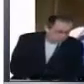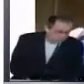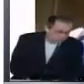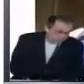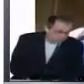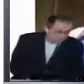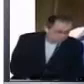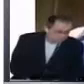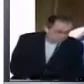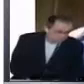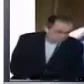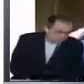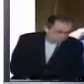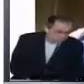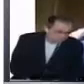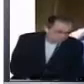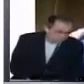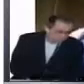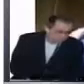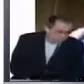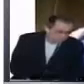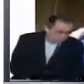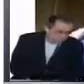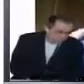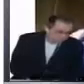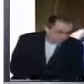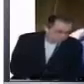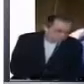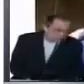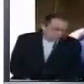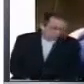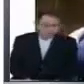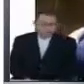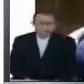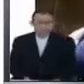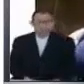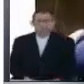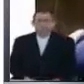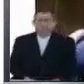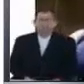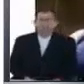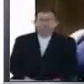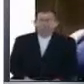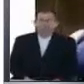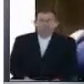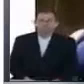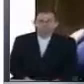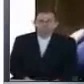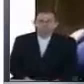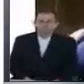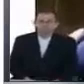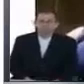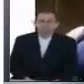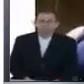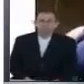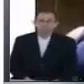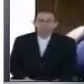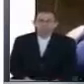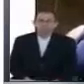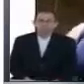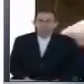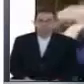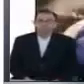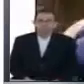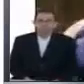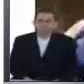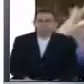Así es. Bien, pero tú sabes que Jesucristo se puso en lugar de ella y Jesús sufrió en la cruz del Calvario. Ah,